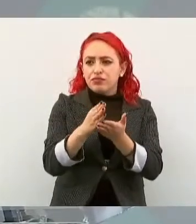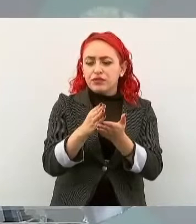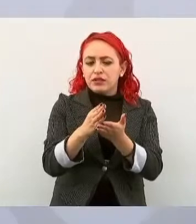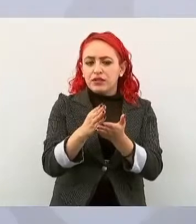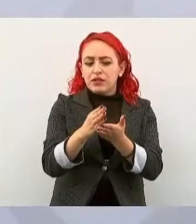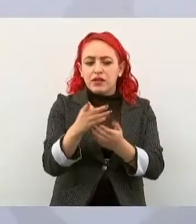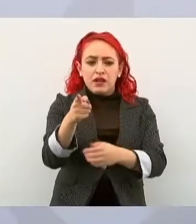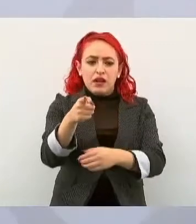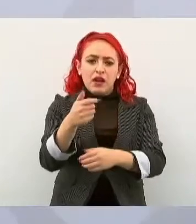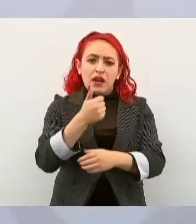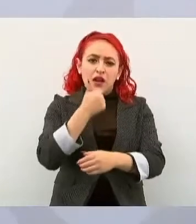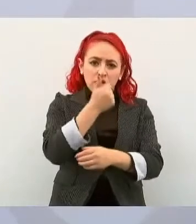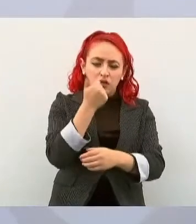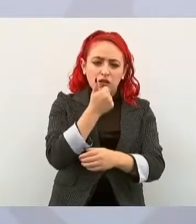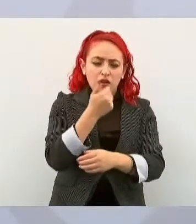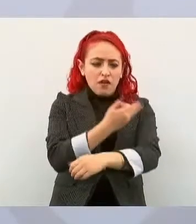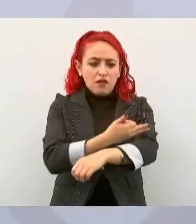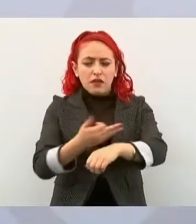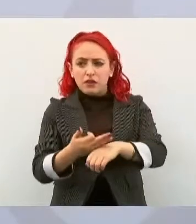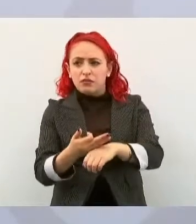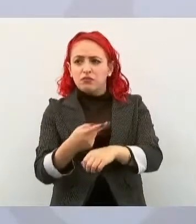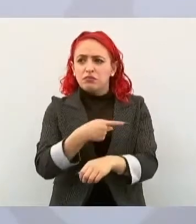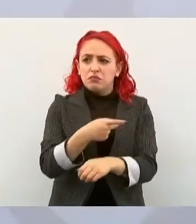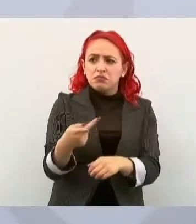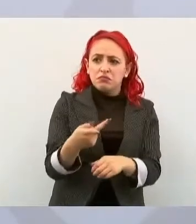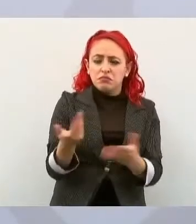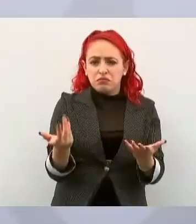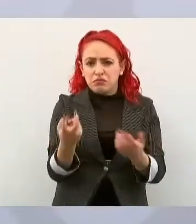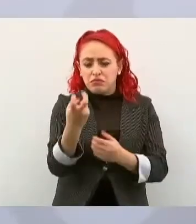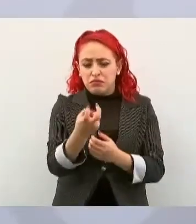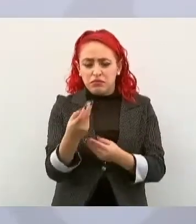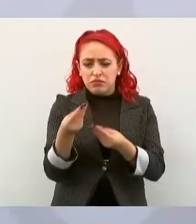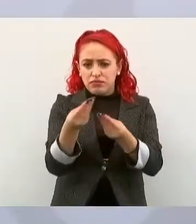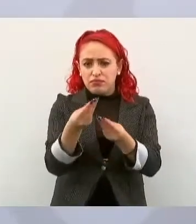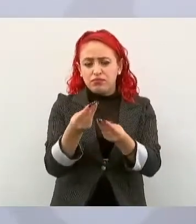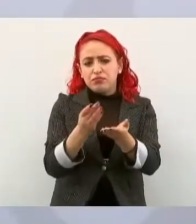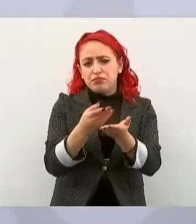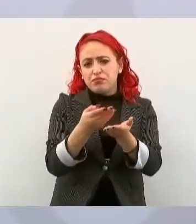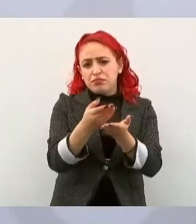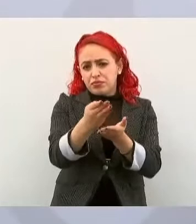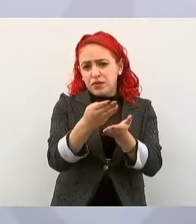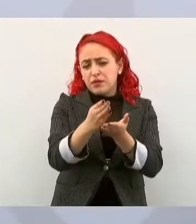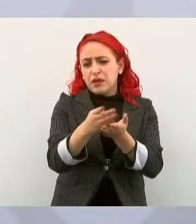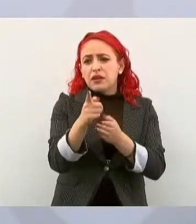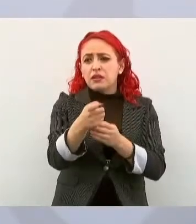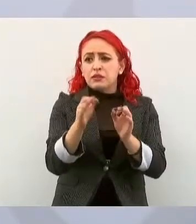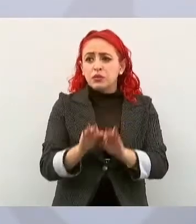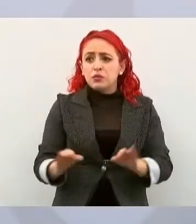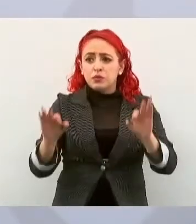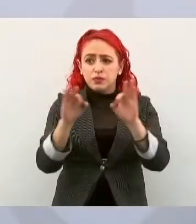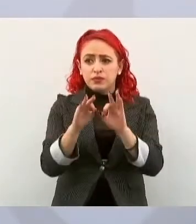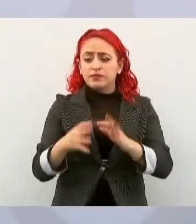familias humildes, de familias pobres. Esto es muy importante.